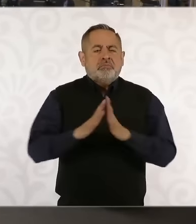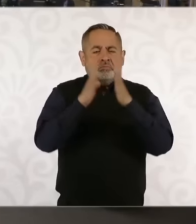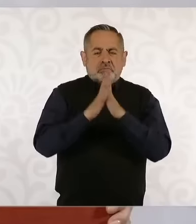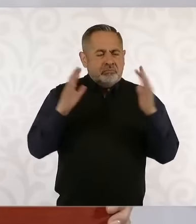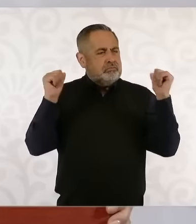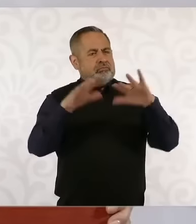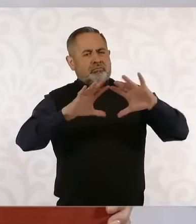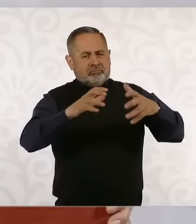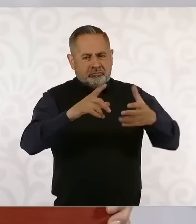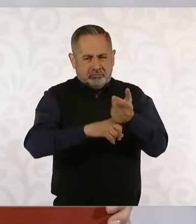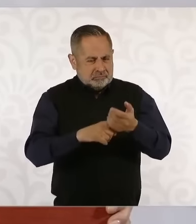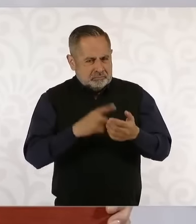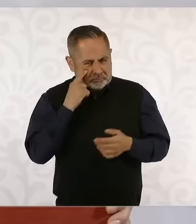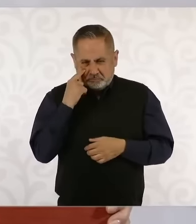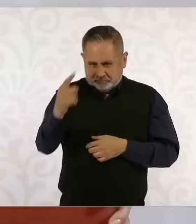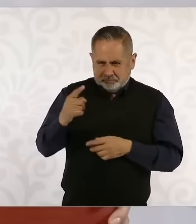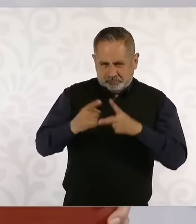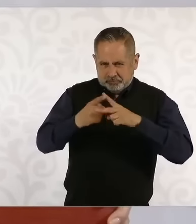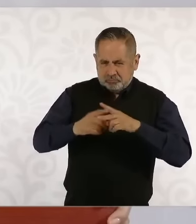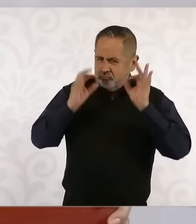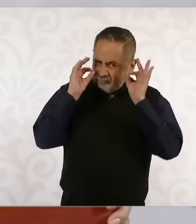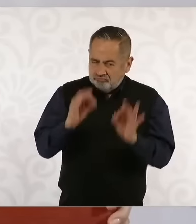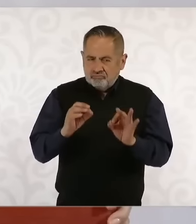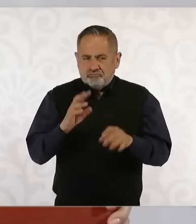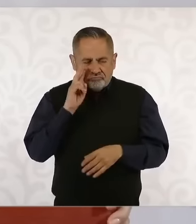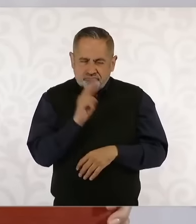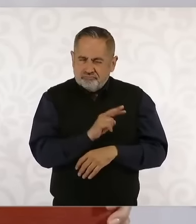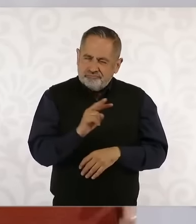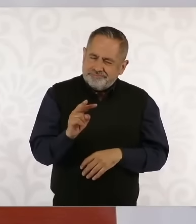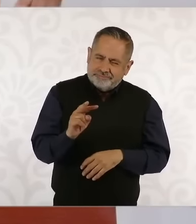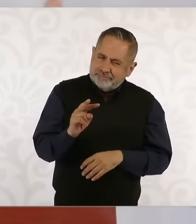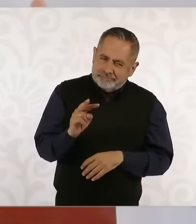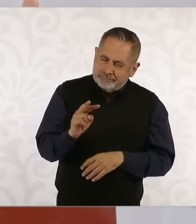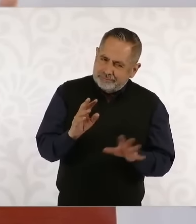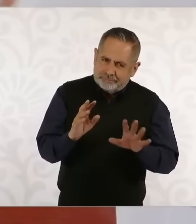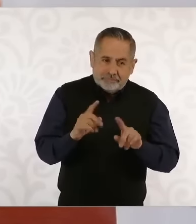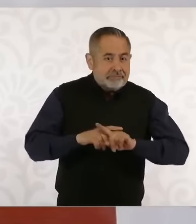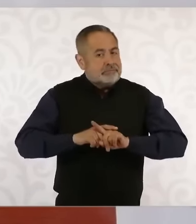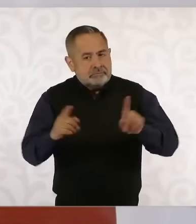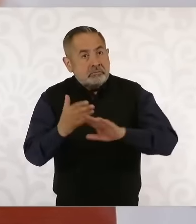la pena verlo, porque en realidad, a diferencia del